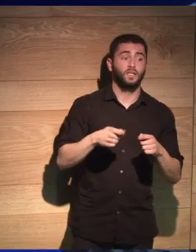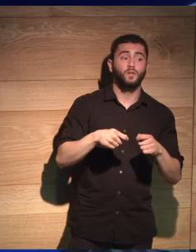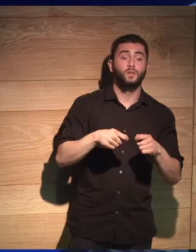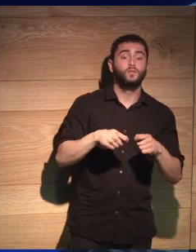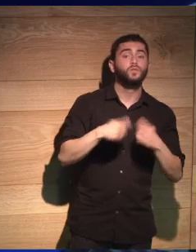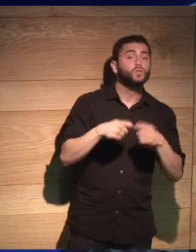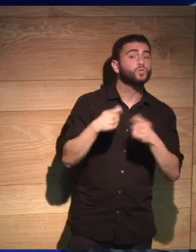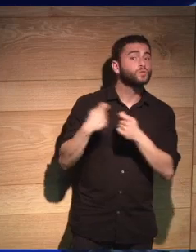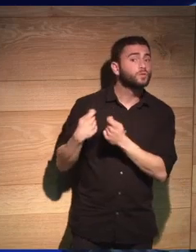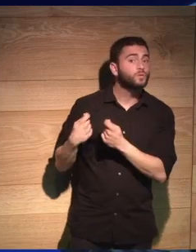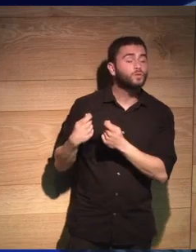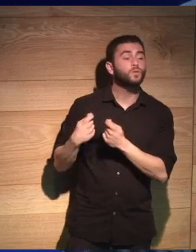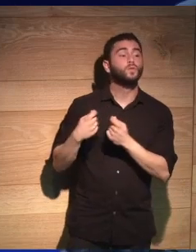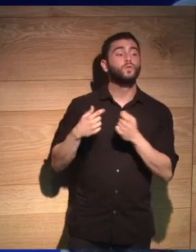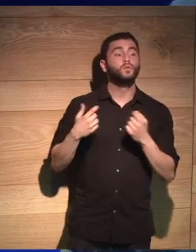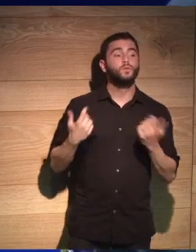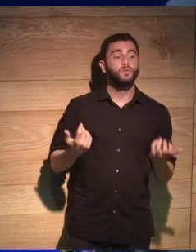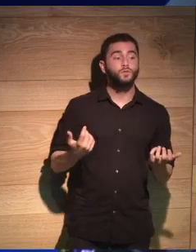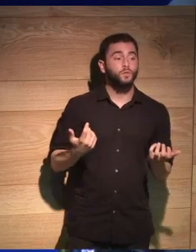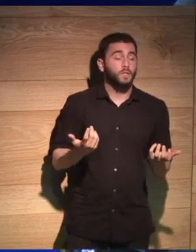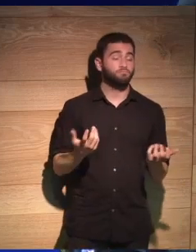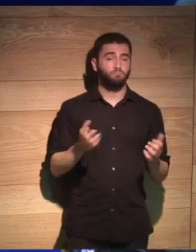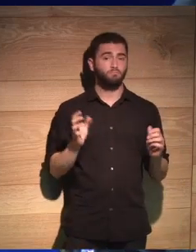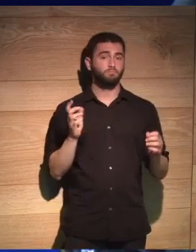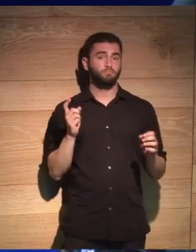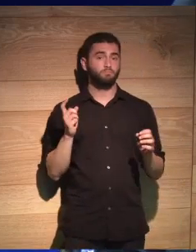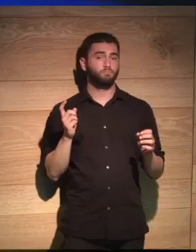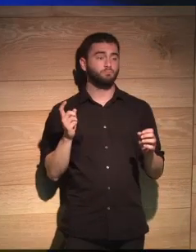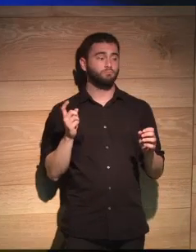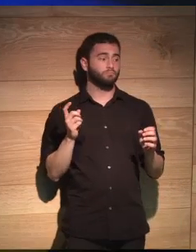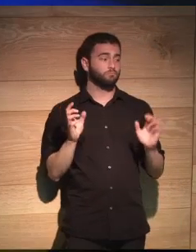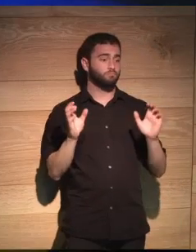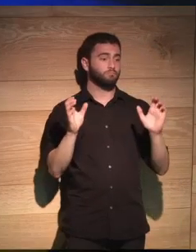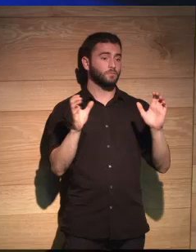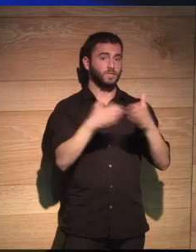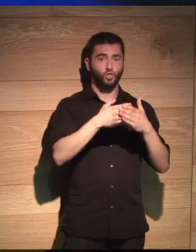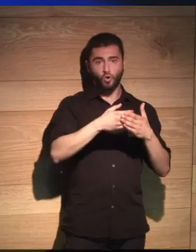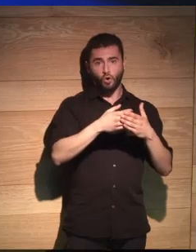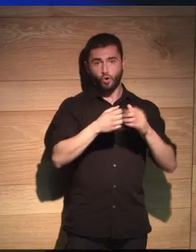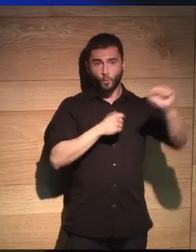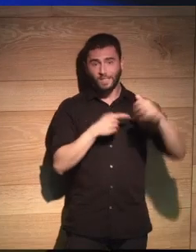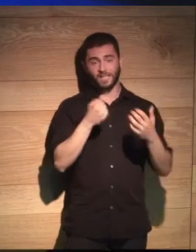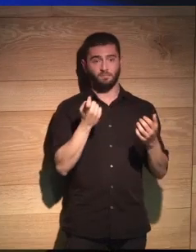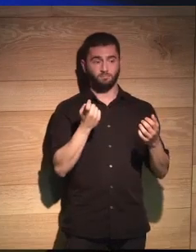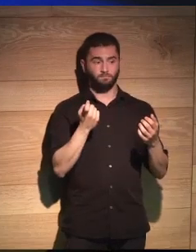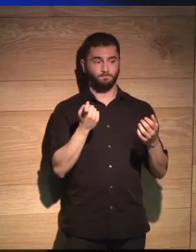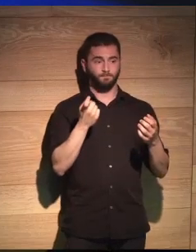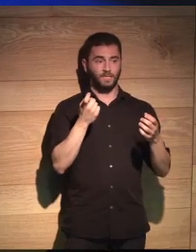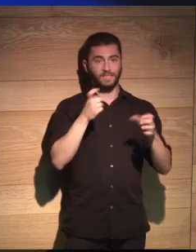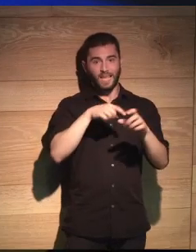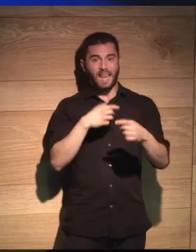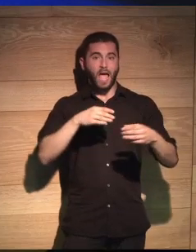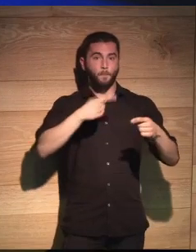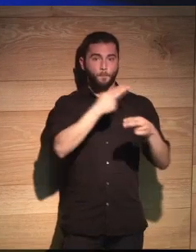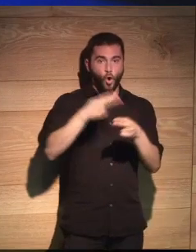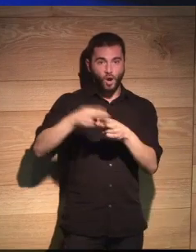que pasó es que cayó mal con el Partido Comunista. Sí. Esa antipatía que generaba la política inflexible,